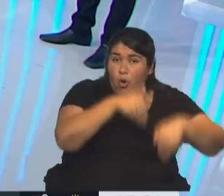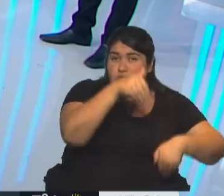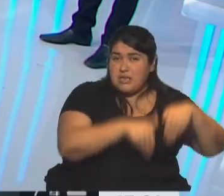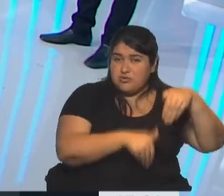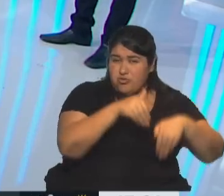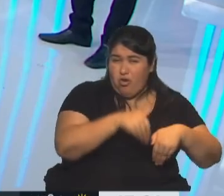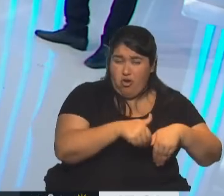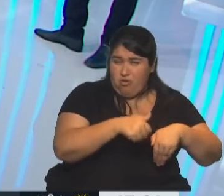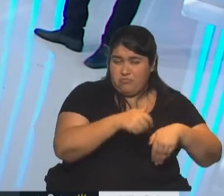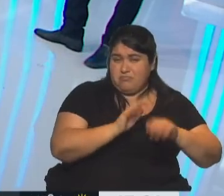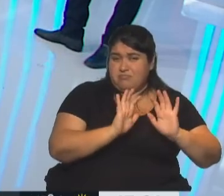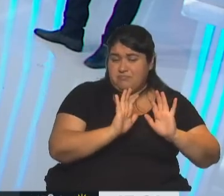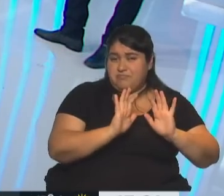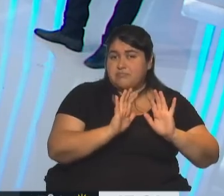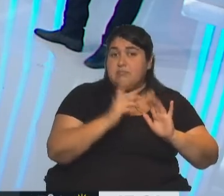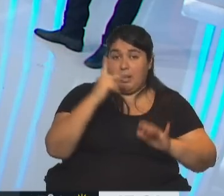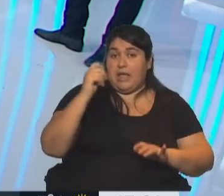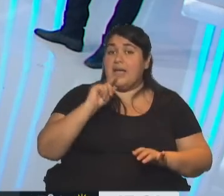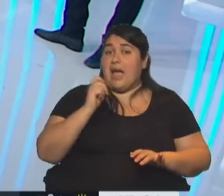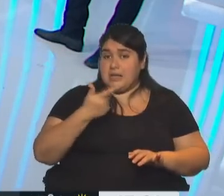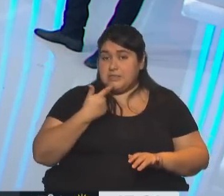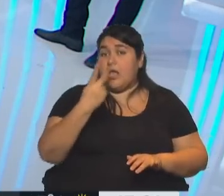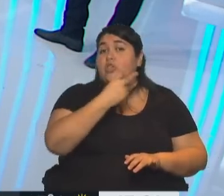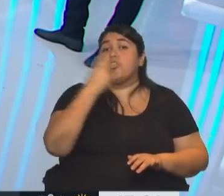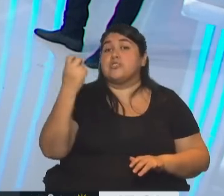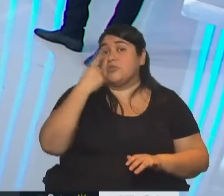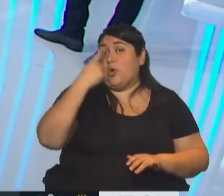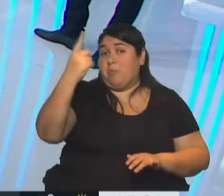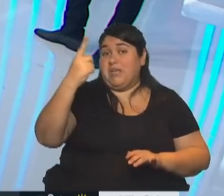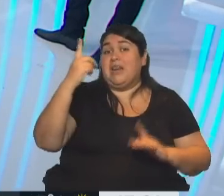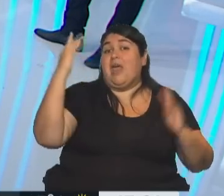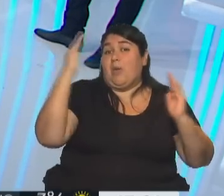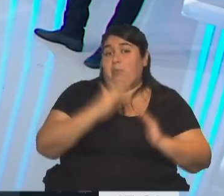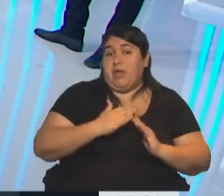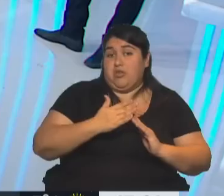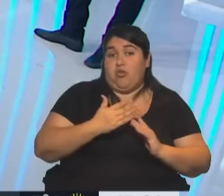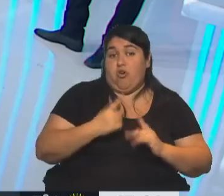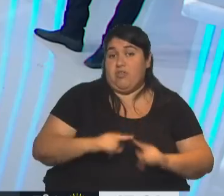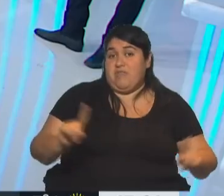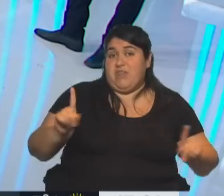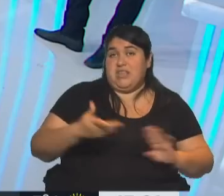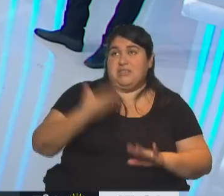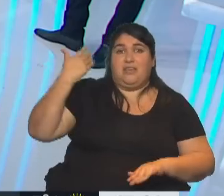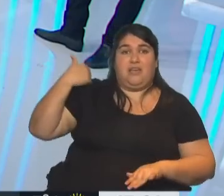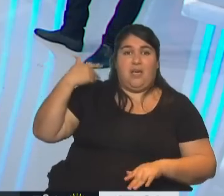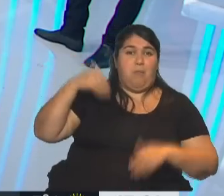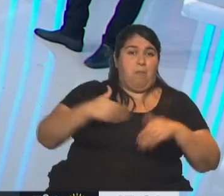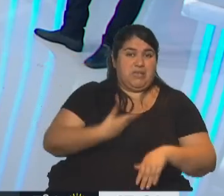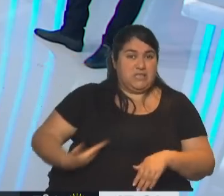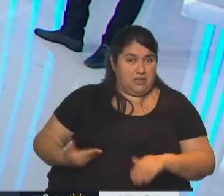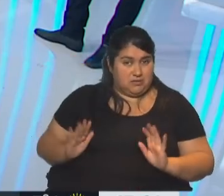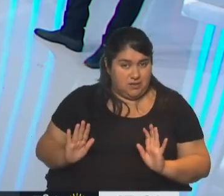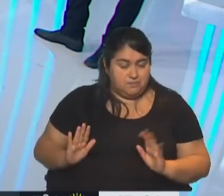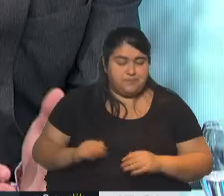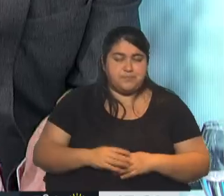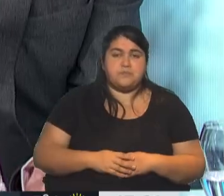de cantidad de votos, Kast sacó 200.000 menos de los que había sacado en la elección, en las presidenciales. Buena parte